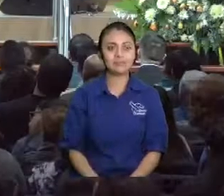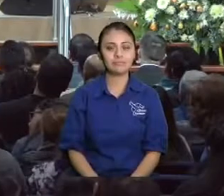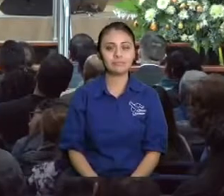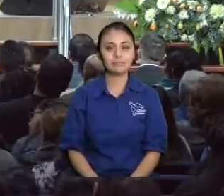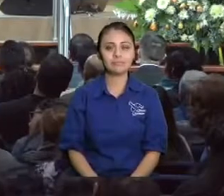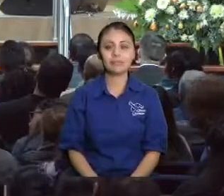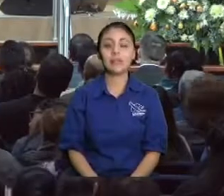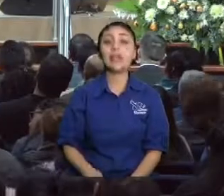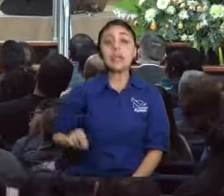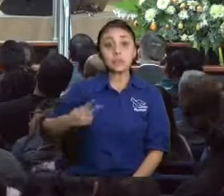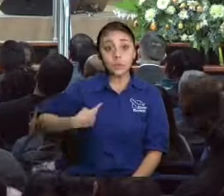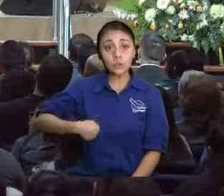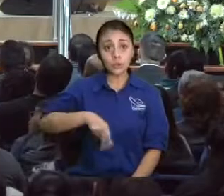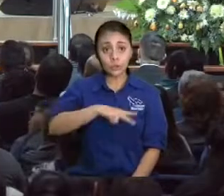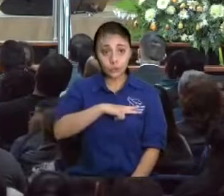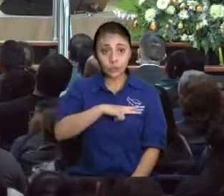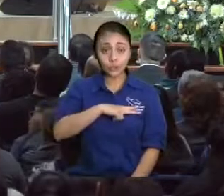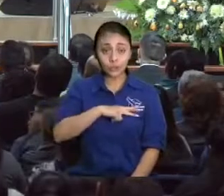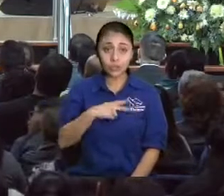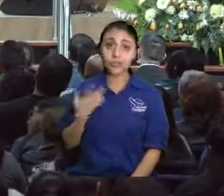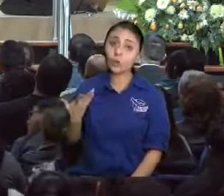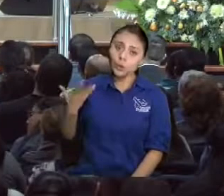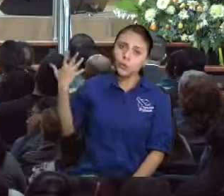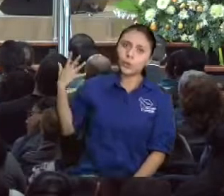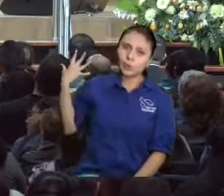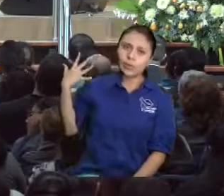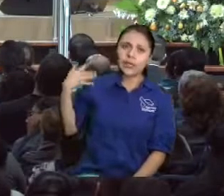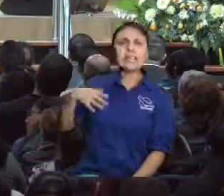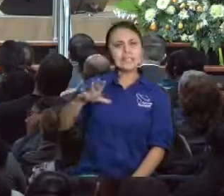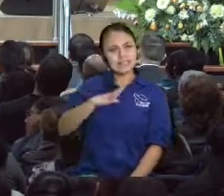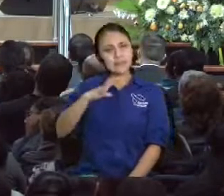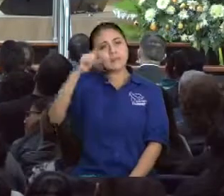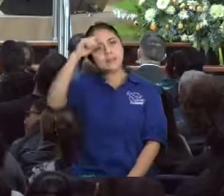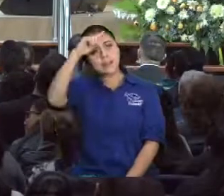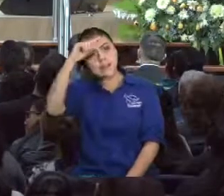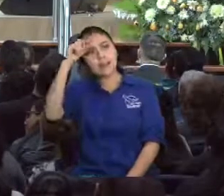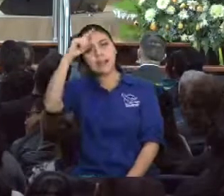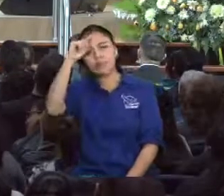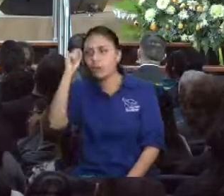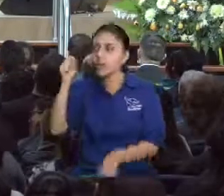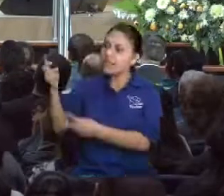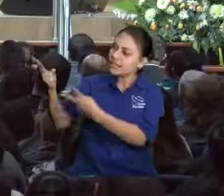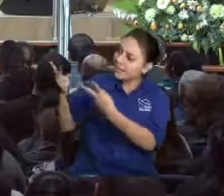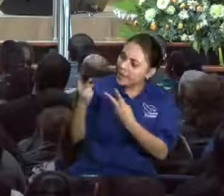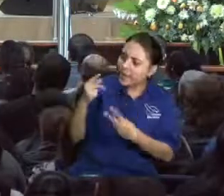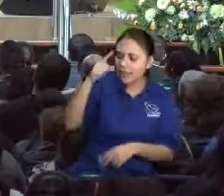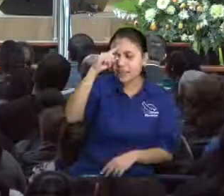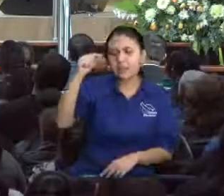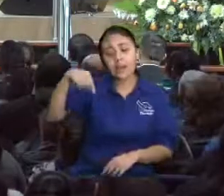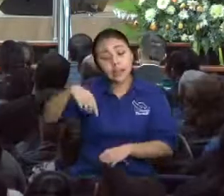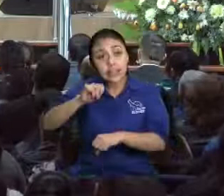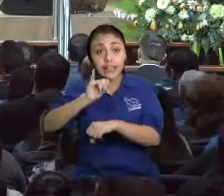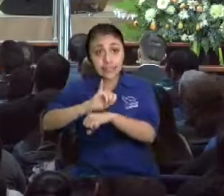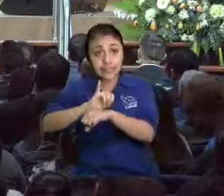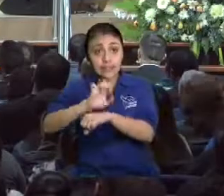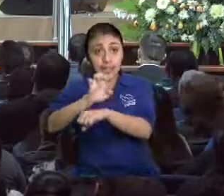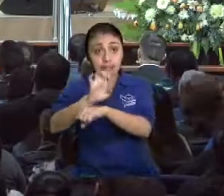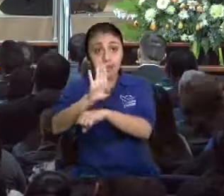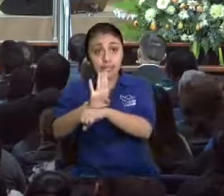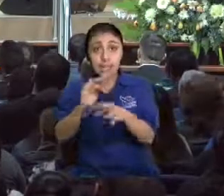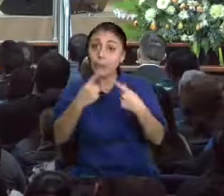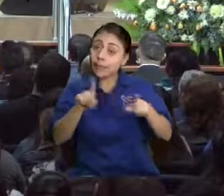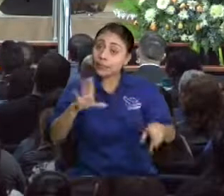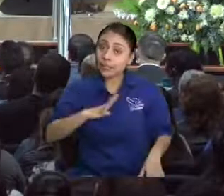Nosotros en el pasado hemos tenido trabajadores que han venido y empiezan a trabajar aquí en la iglesia, pero tienen